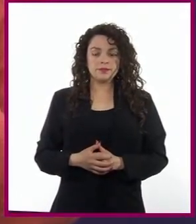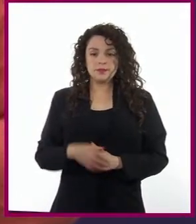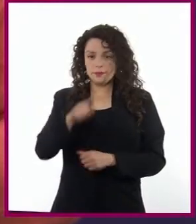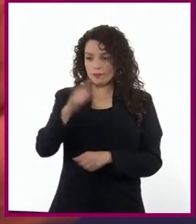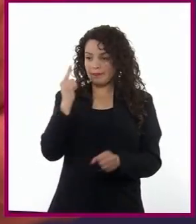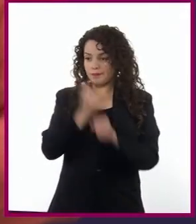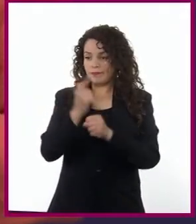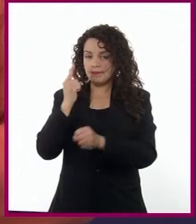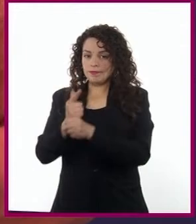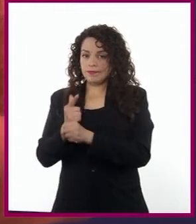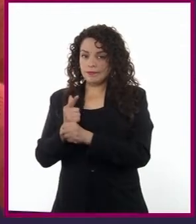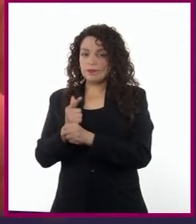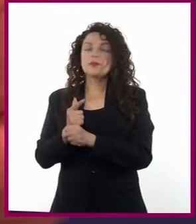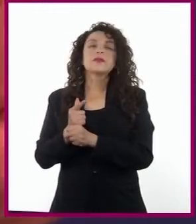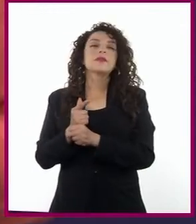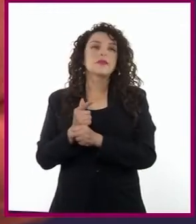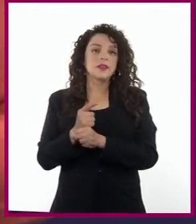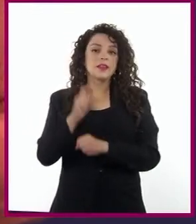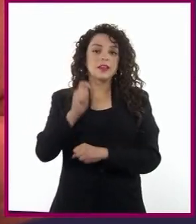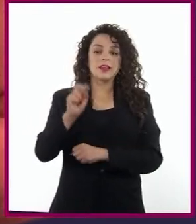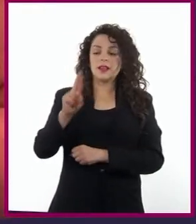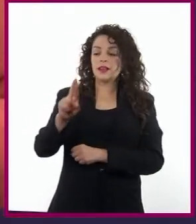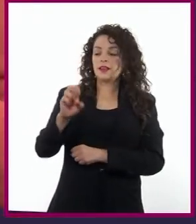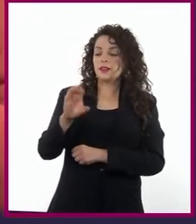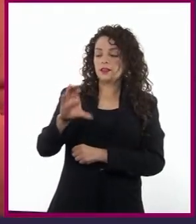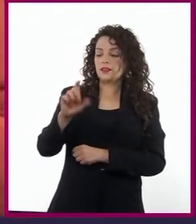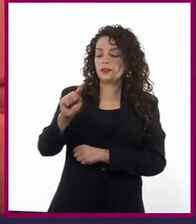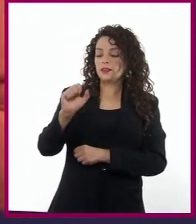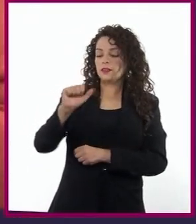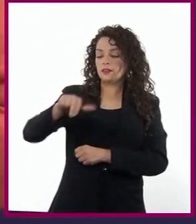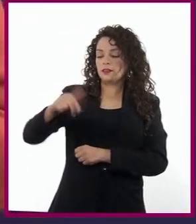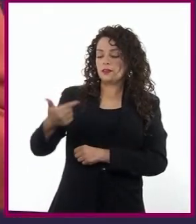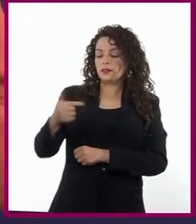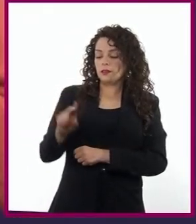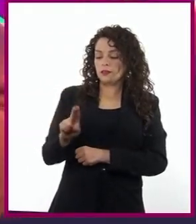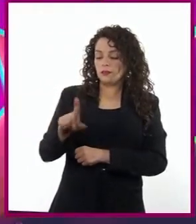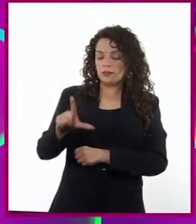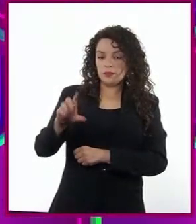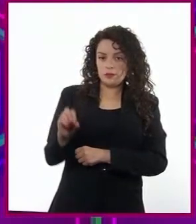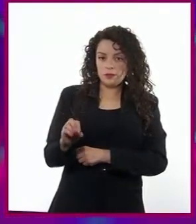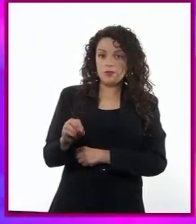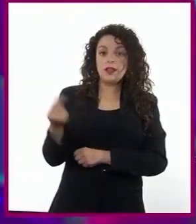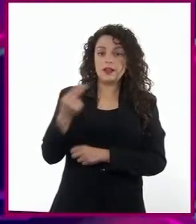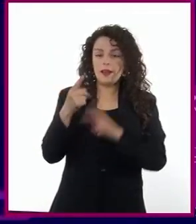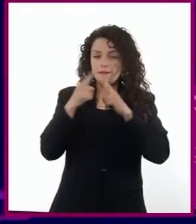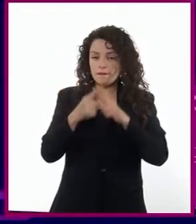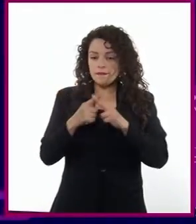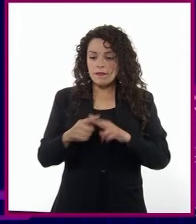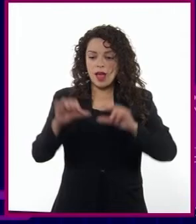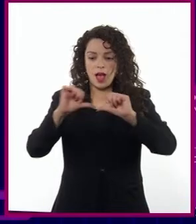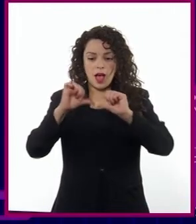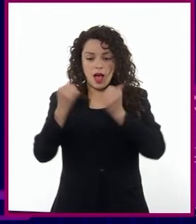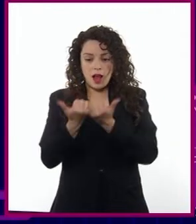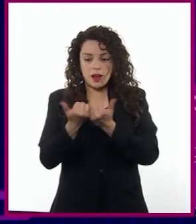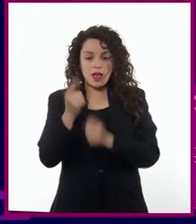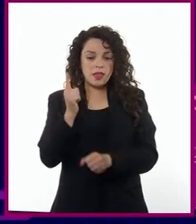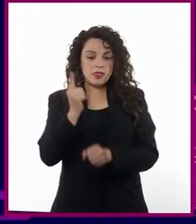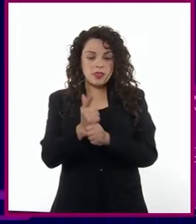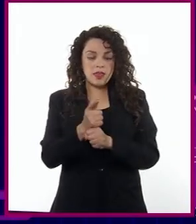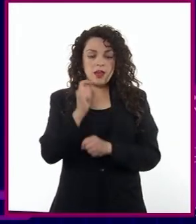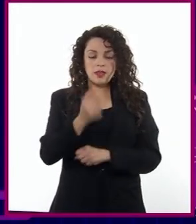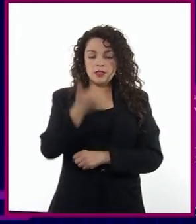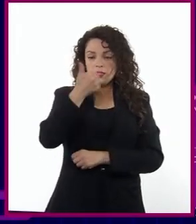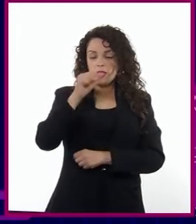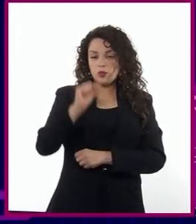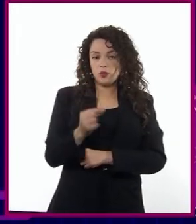Ubicamos los valores de la base y se trata de un rectángulo. Procedemos a calcular su área y tenemos que